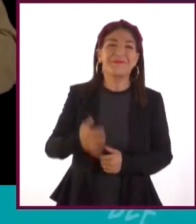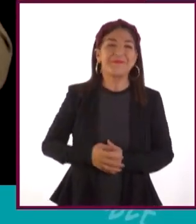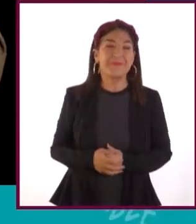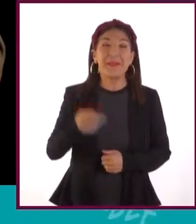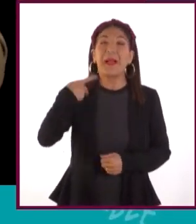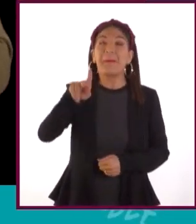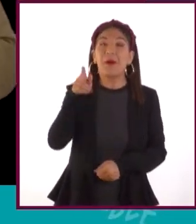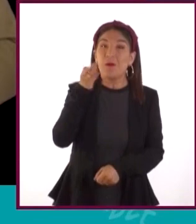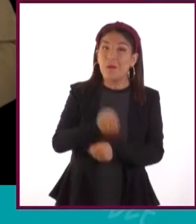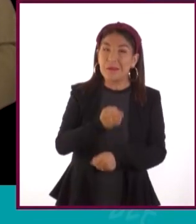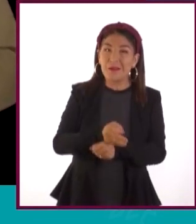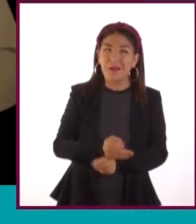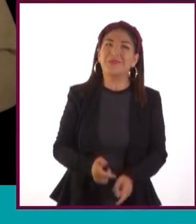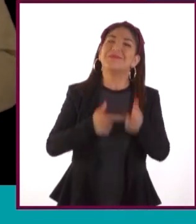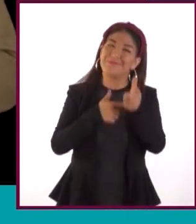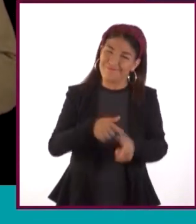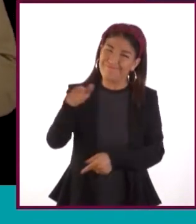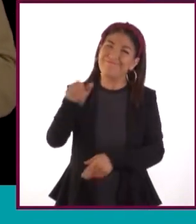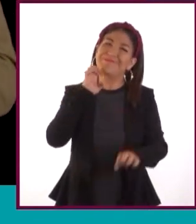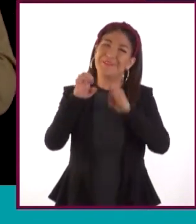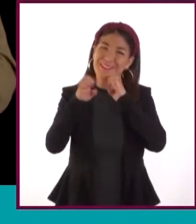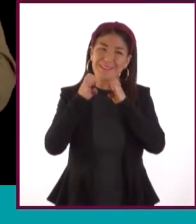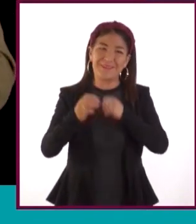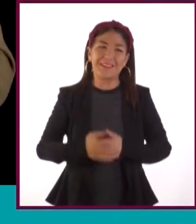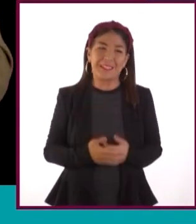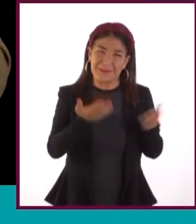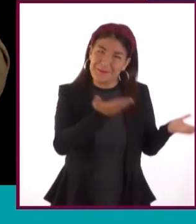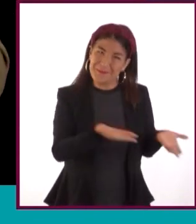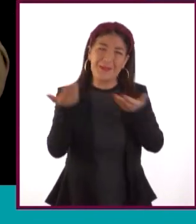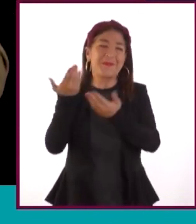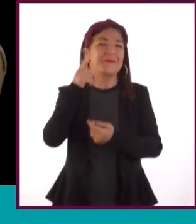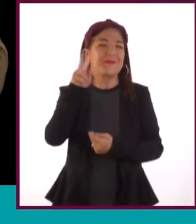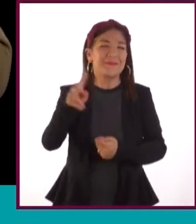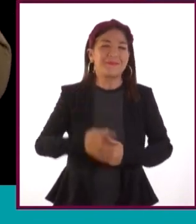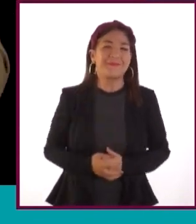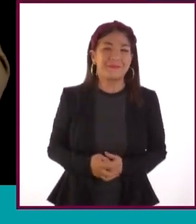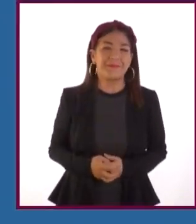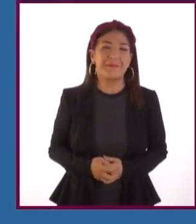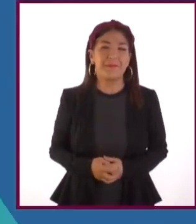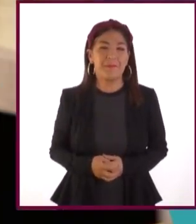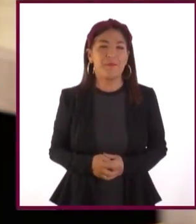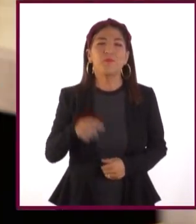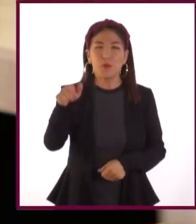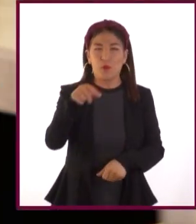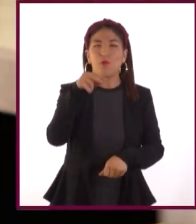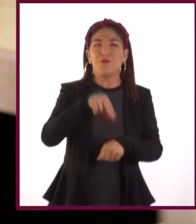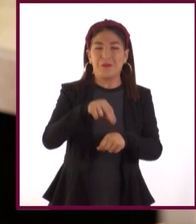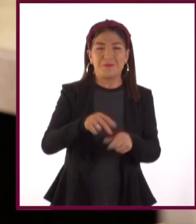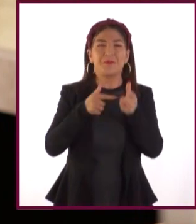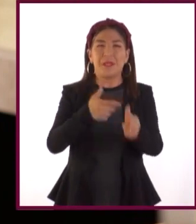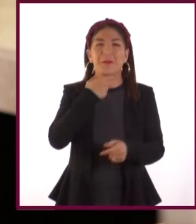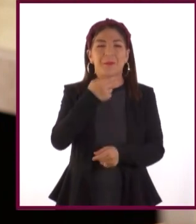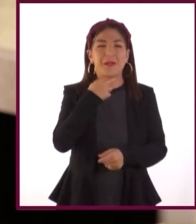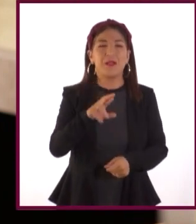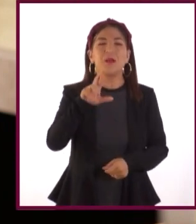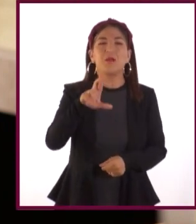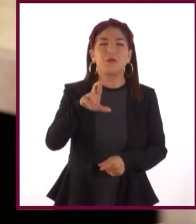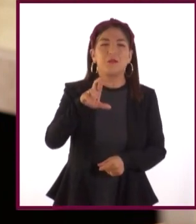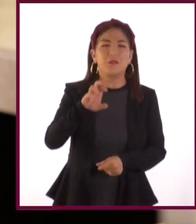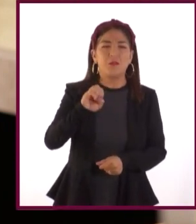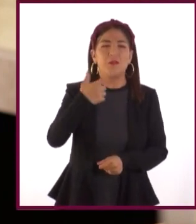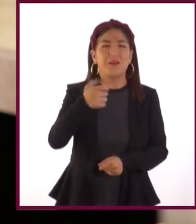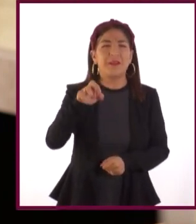fue de 1.177 newton. Te lo dije. 2 newtons menos arriba